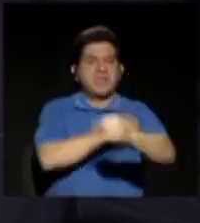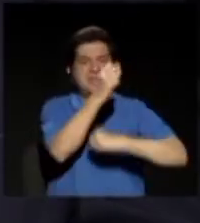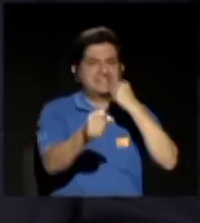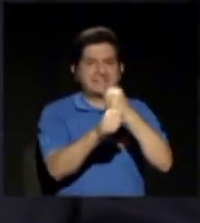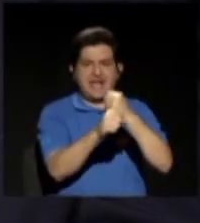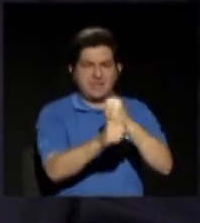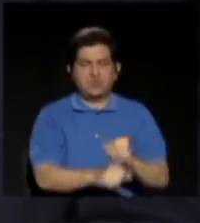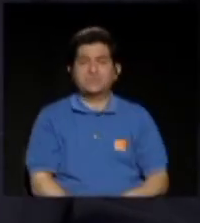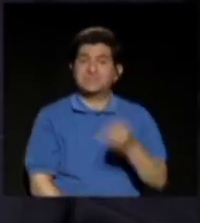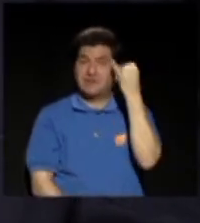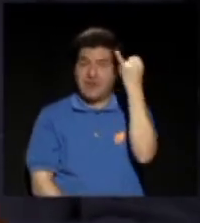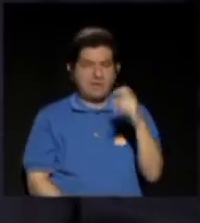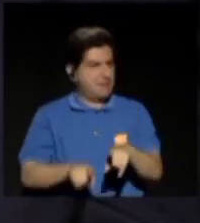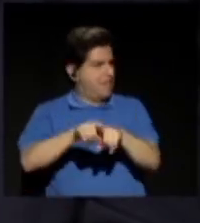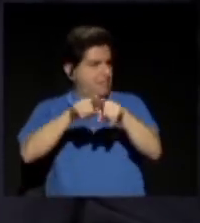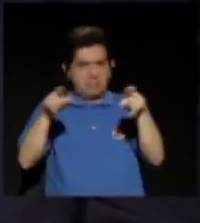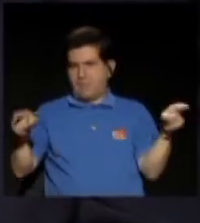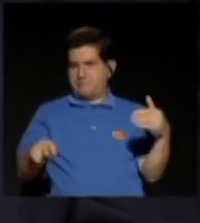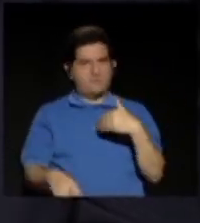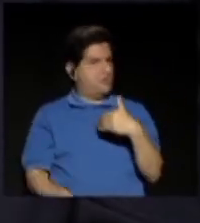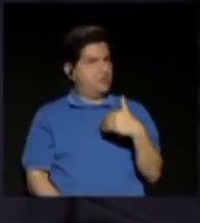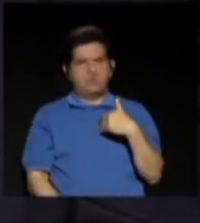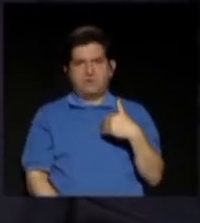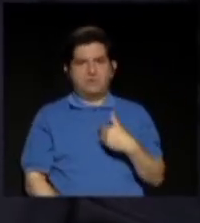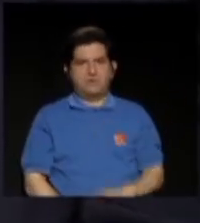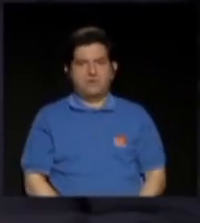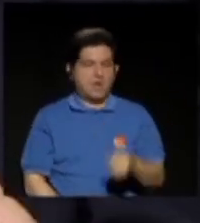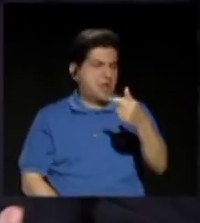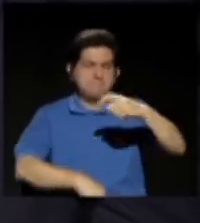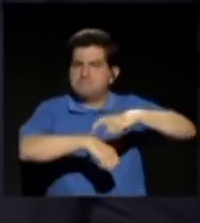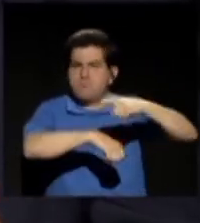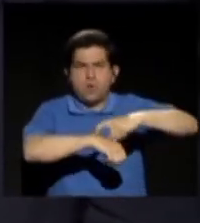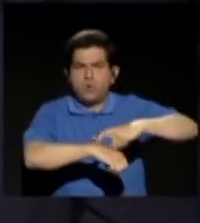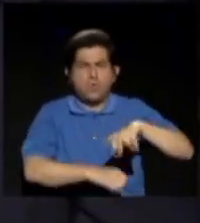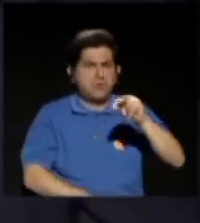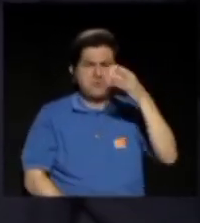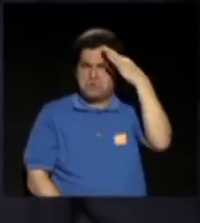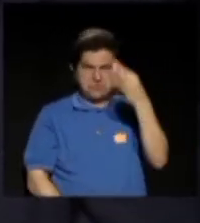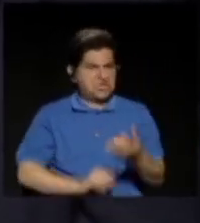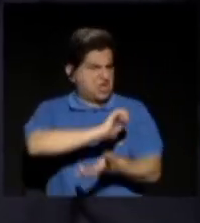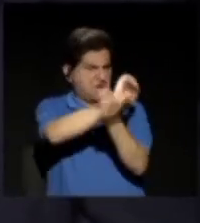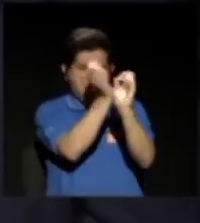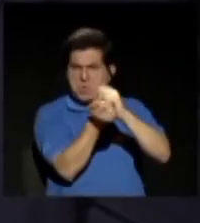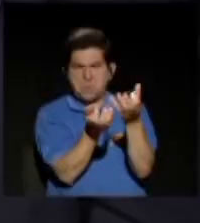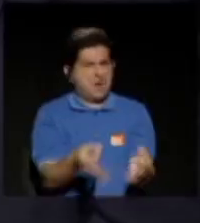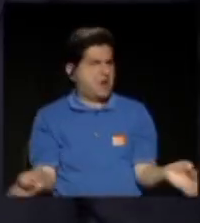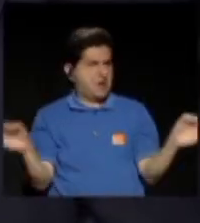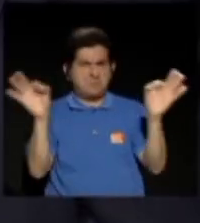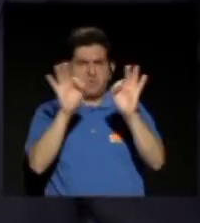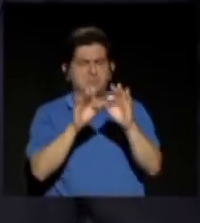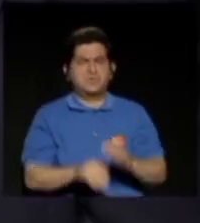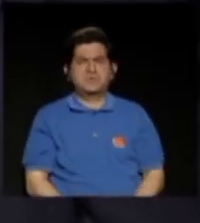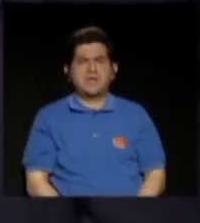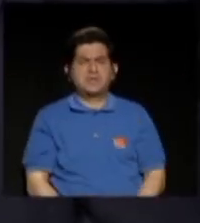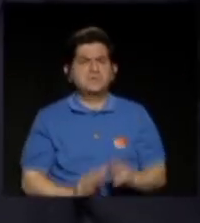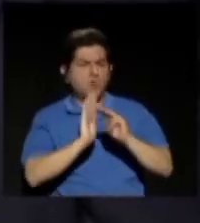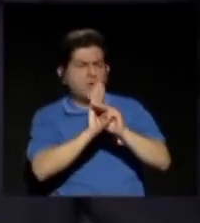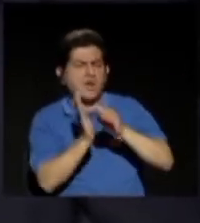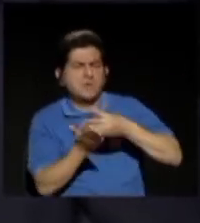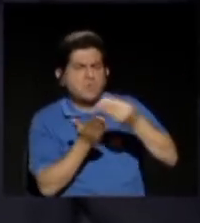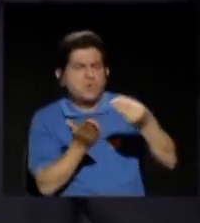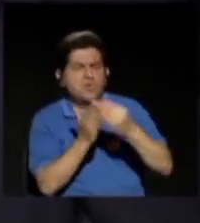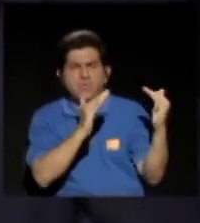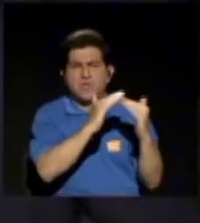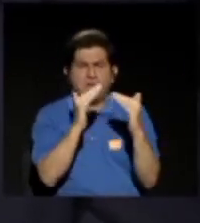¿verdad? La idea es que tampoco se tiene que hacer en el corto plazo porque no se espera que se den cambios importantes en el patrón de consumo de los hogares